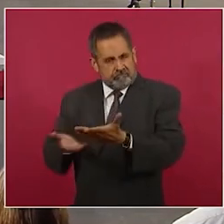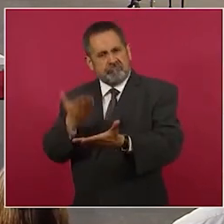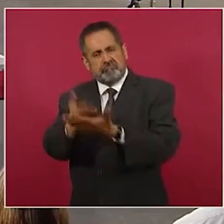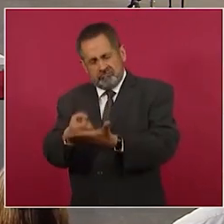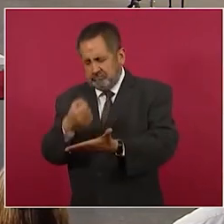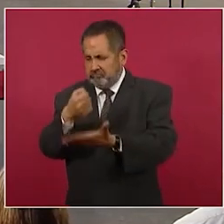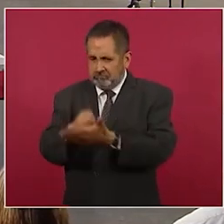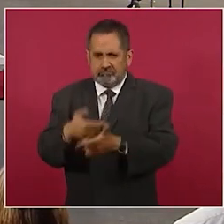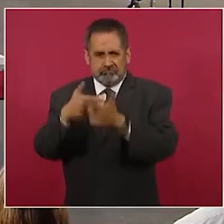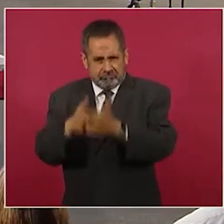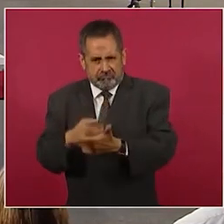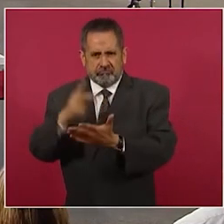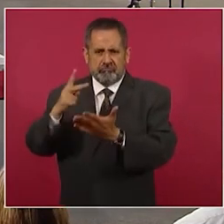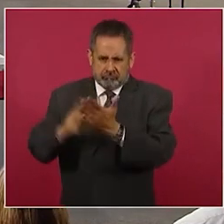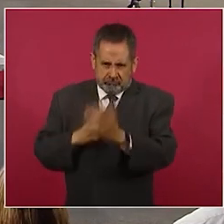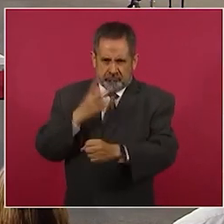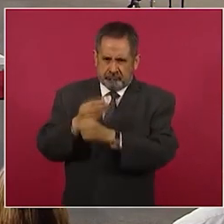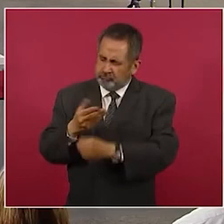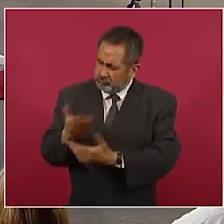Lo vuelvo a plantear.